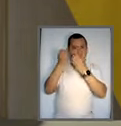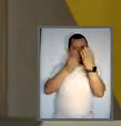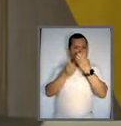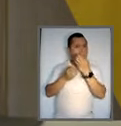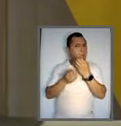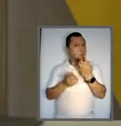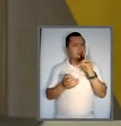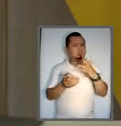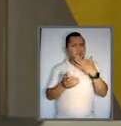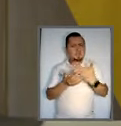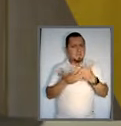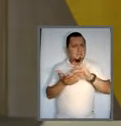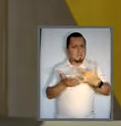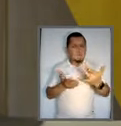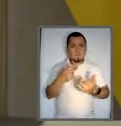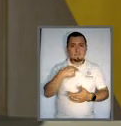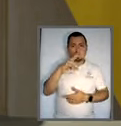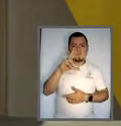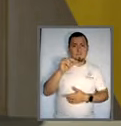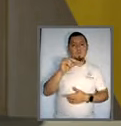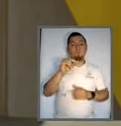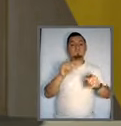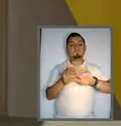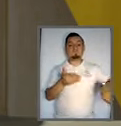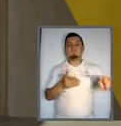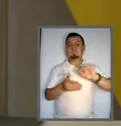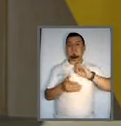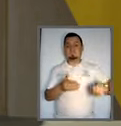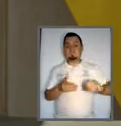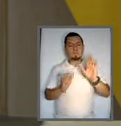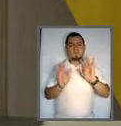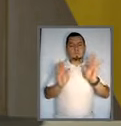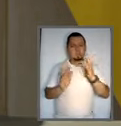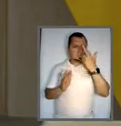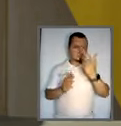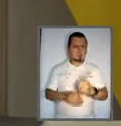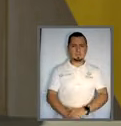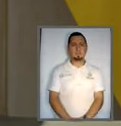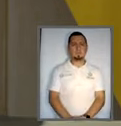agradecerles su disposición y pues no es una excepción este caso que comentas.